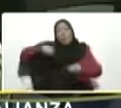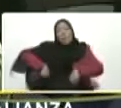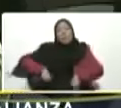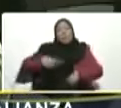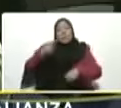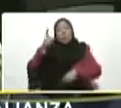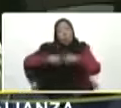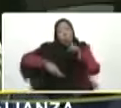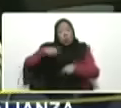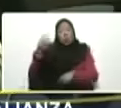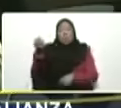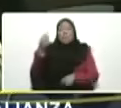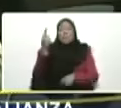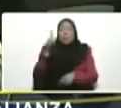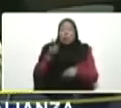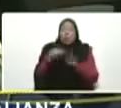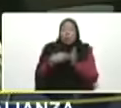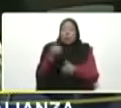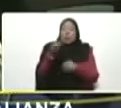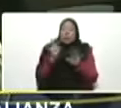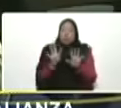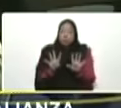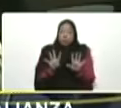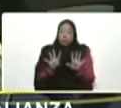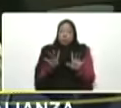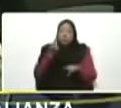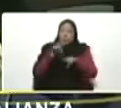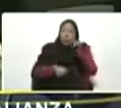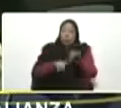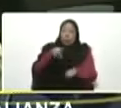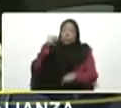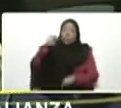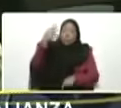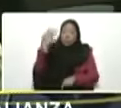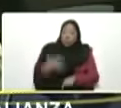inflación? En el 2019,